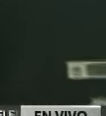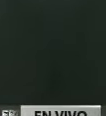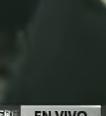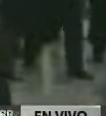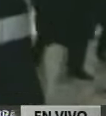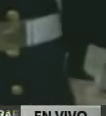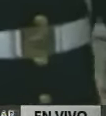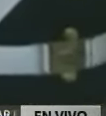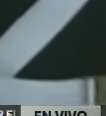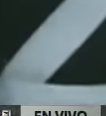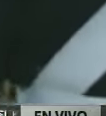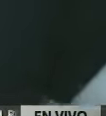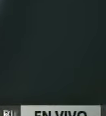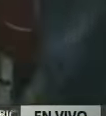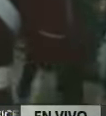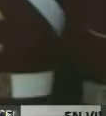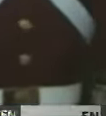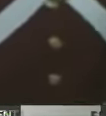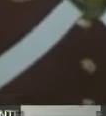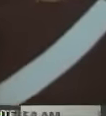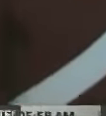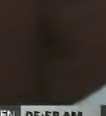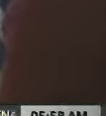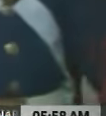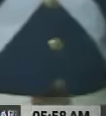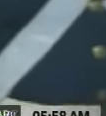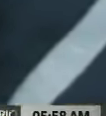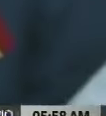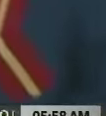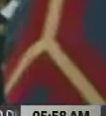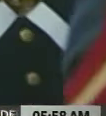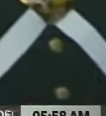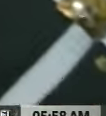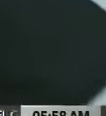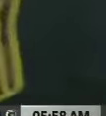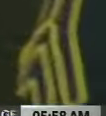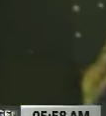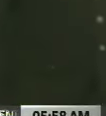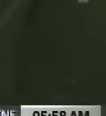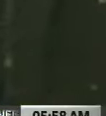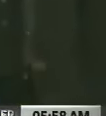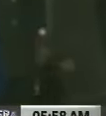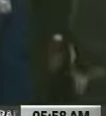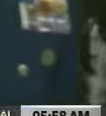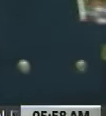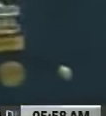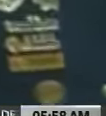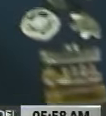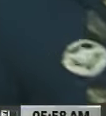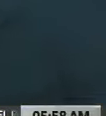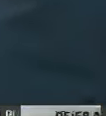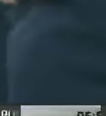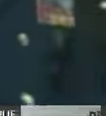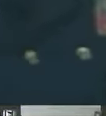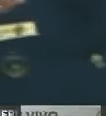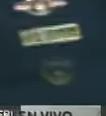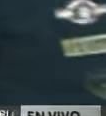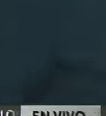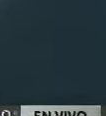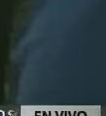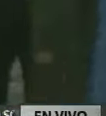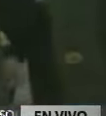escudo para la historia. Entonces desde allí, desde el mausoleo, desde el Panteón Nacional, donde recientemente ingresó Fabricio Ojeda, donde están los